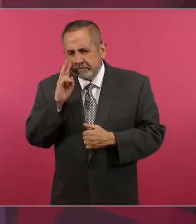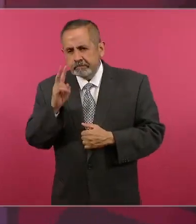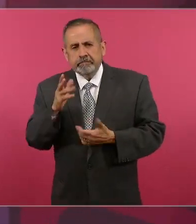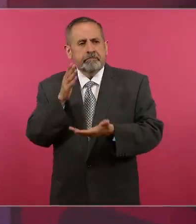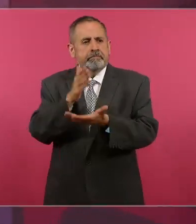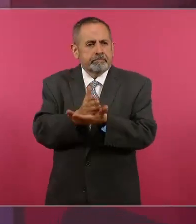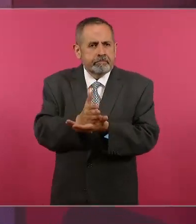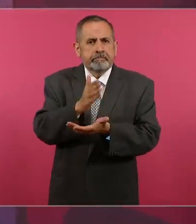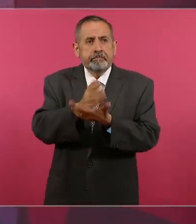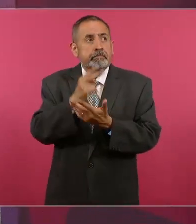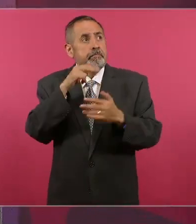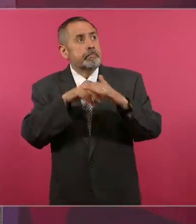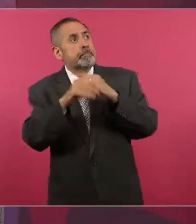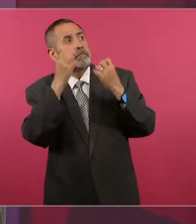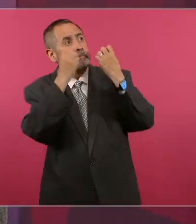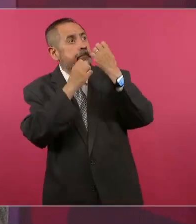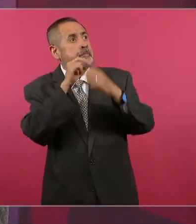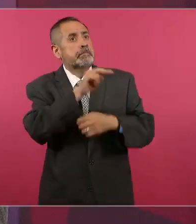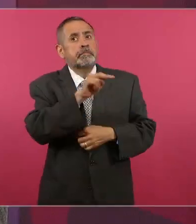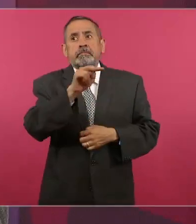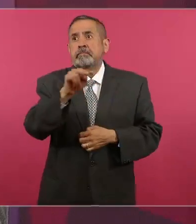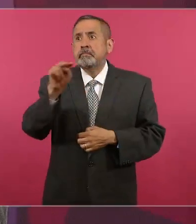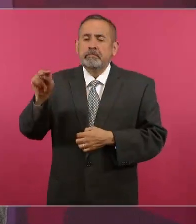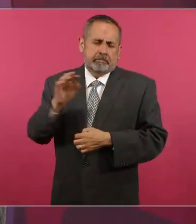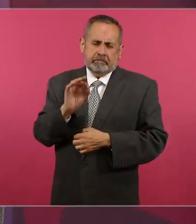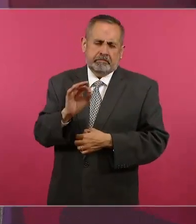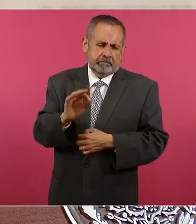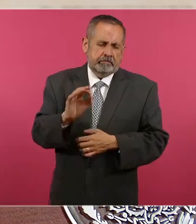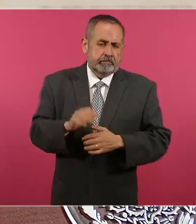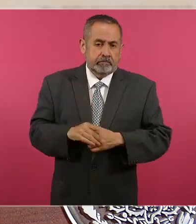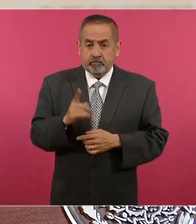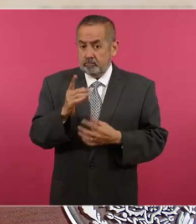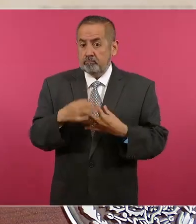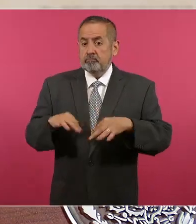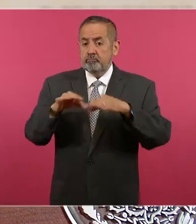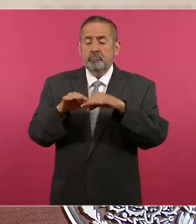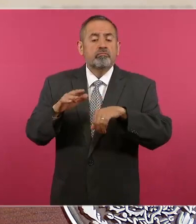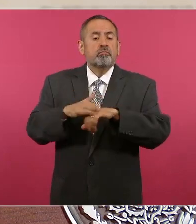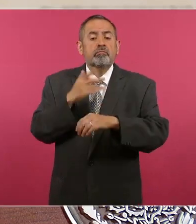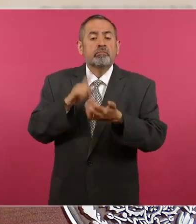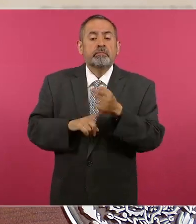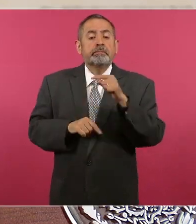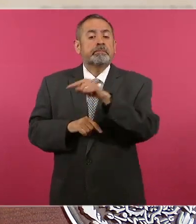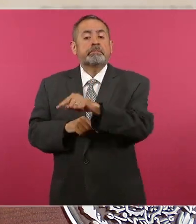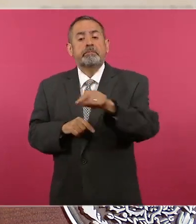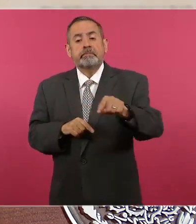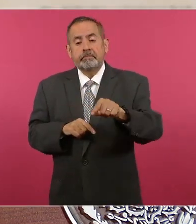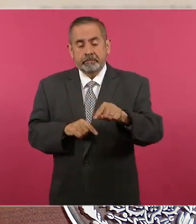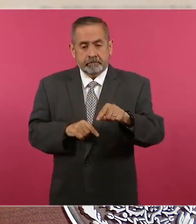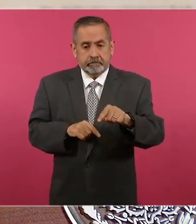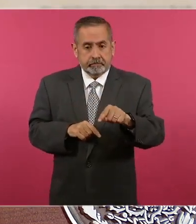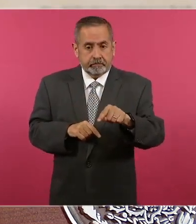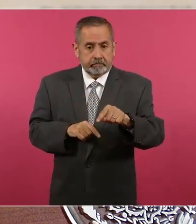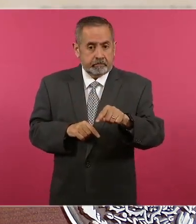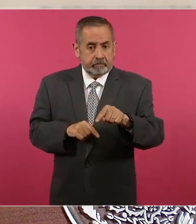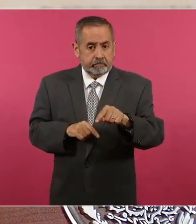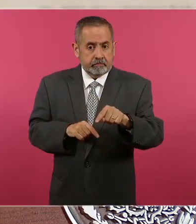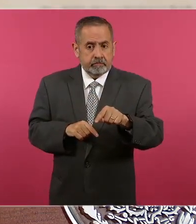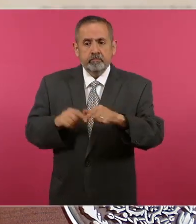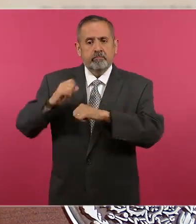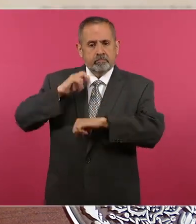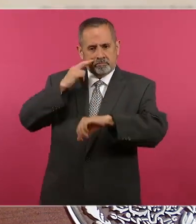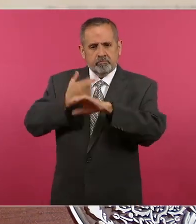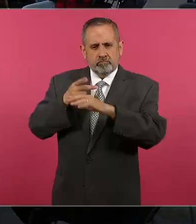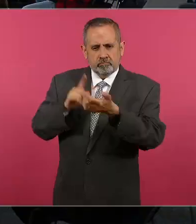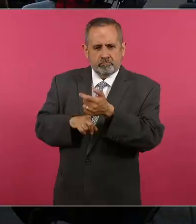estaciones, y me importa mucho porque van a estar, además de los